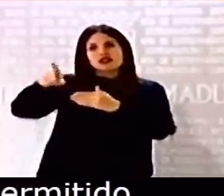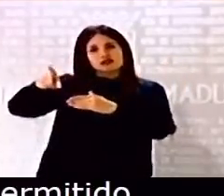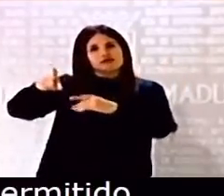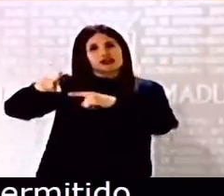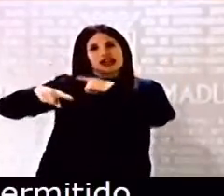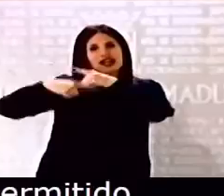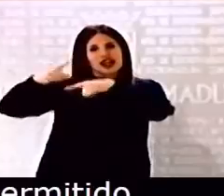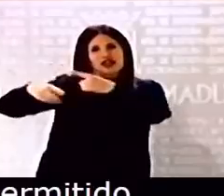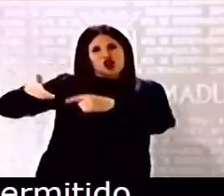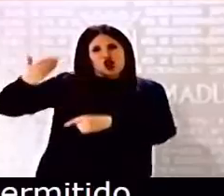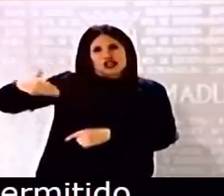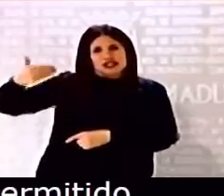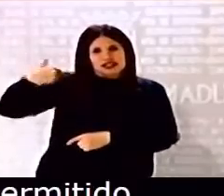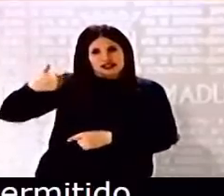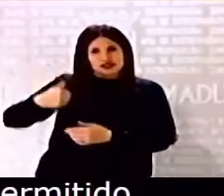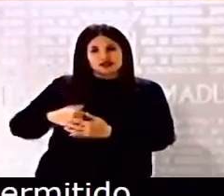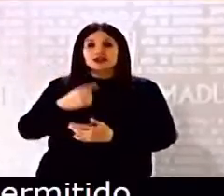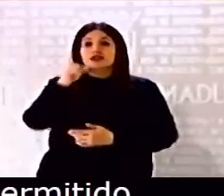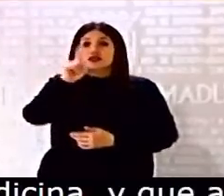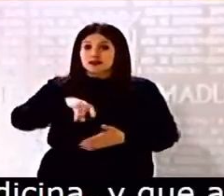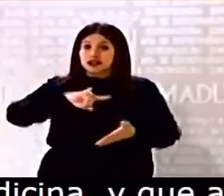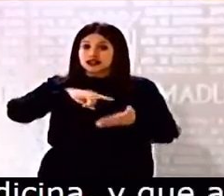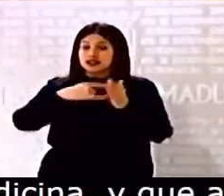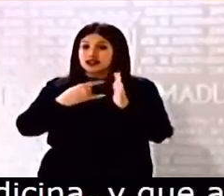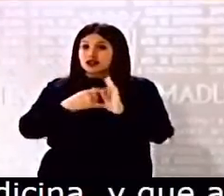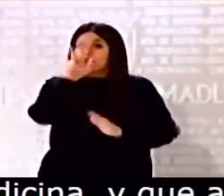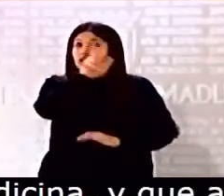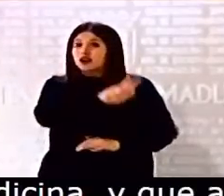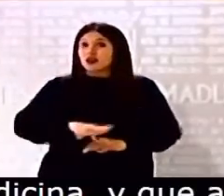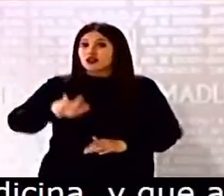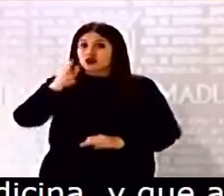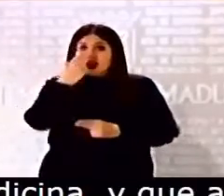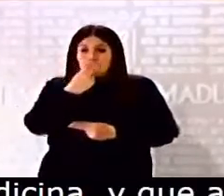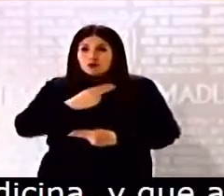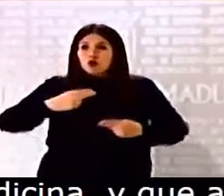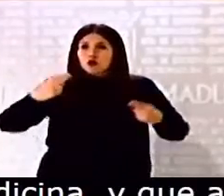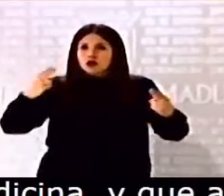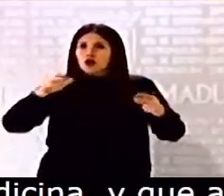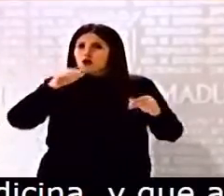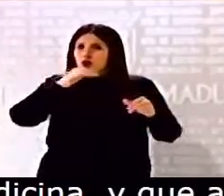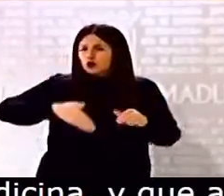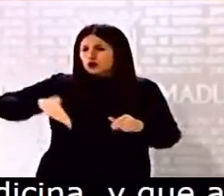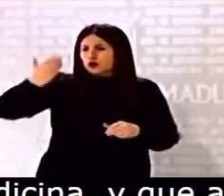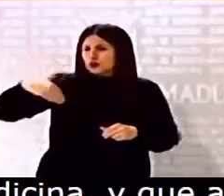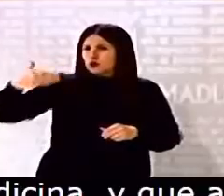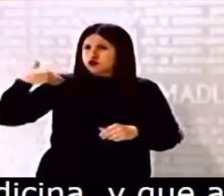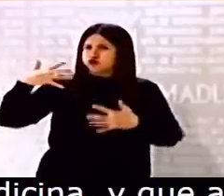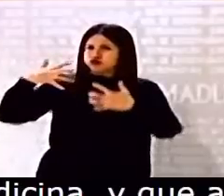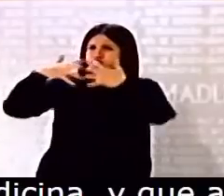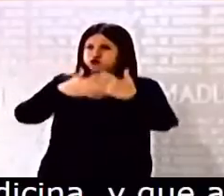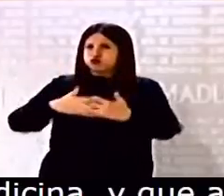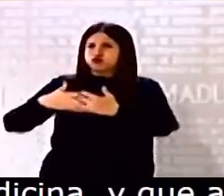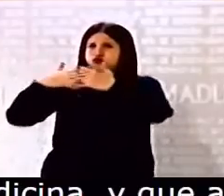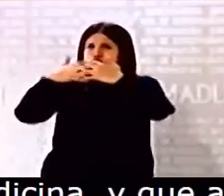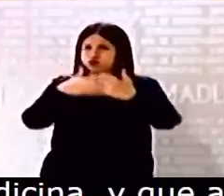y que a mucha gente le ha dejado un sistema nacional de salud público que tuvieron que pelear mucho por conquistar esos derechos